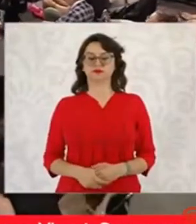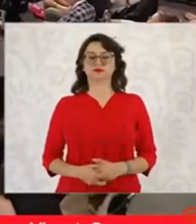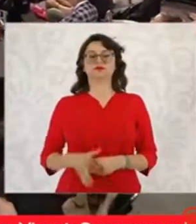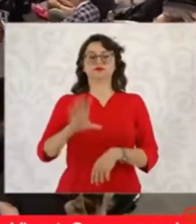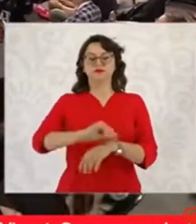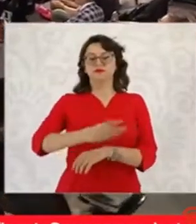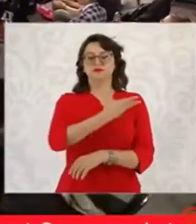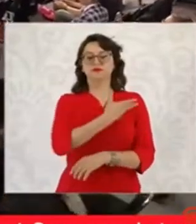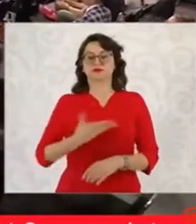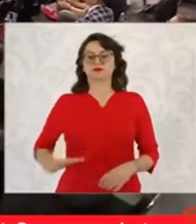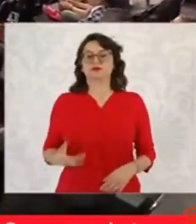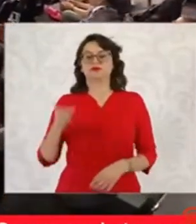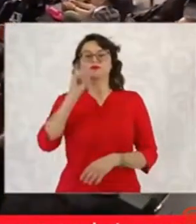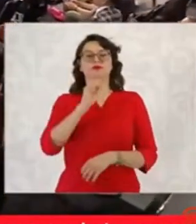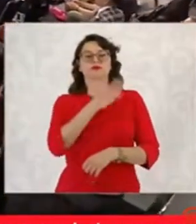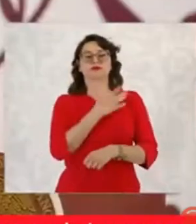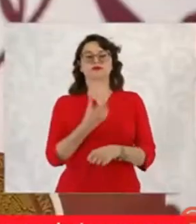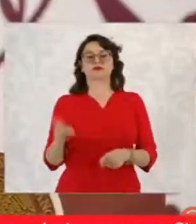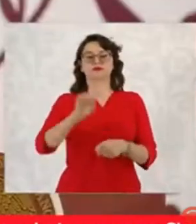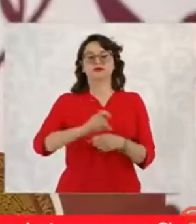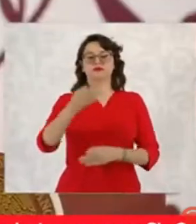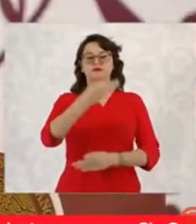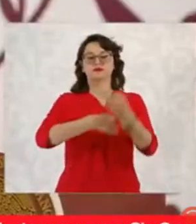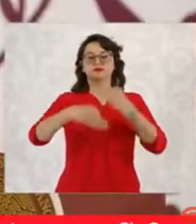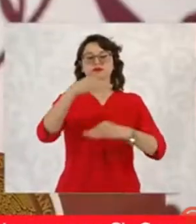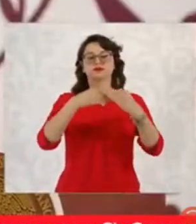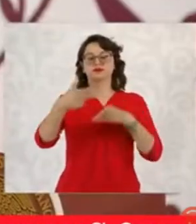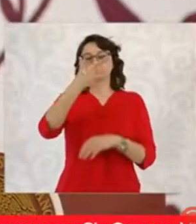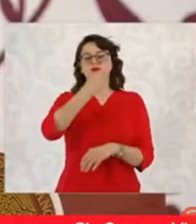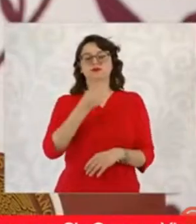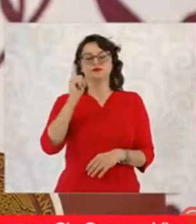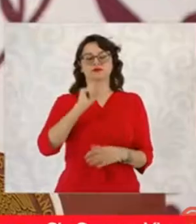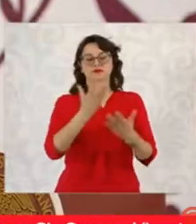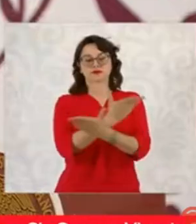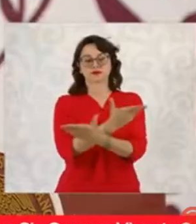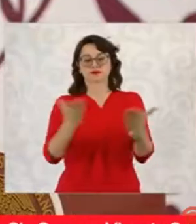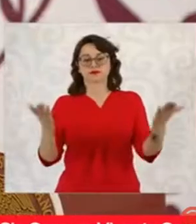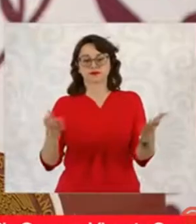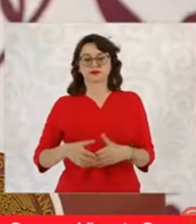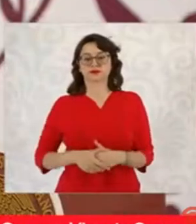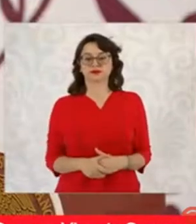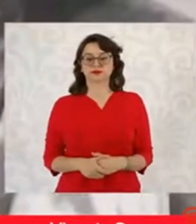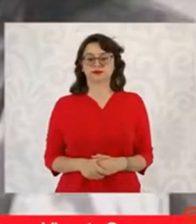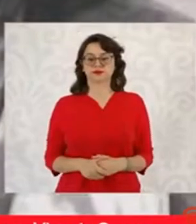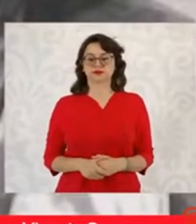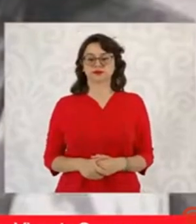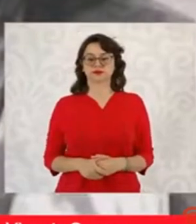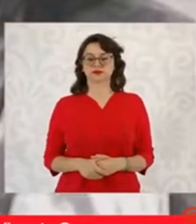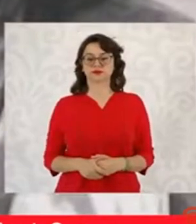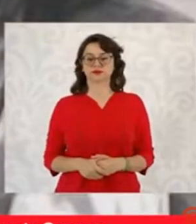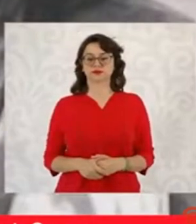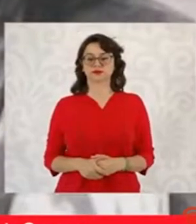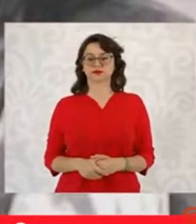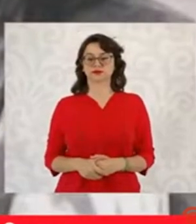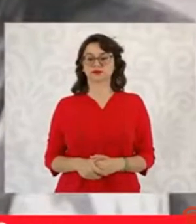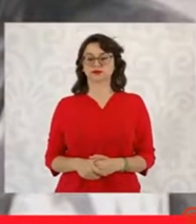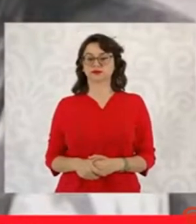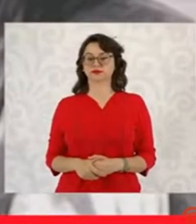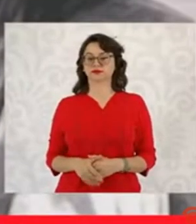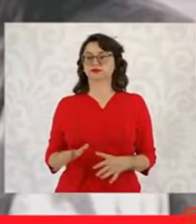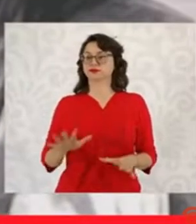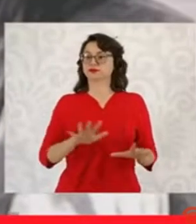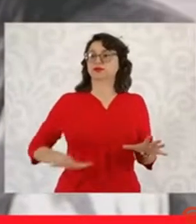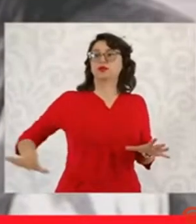Con su permiso, Presidenta, buenos días a todos y todas. La educación como un camino para alcanzar una sociedad